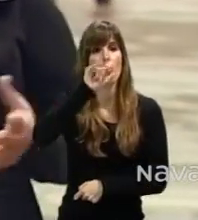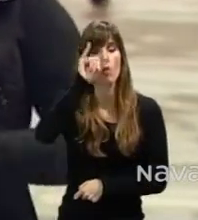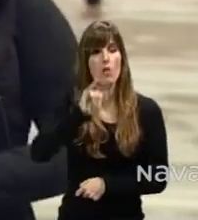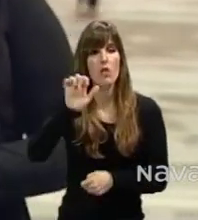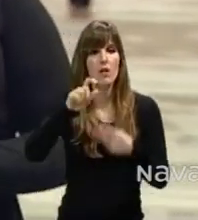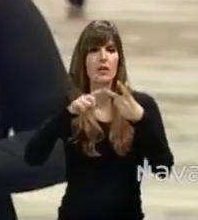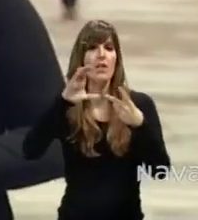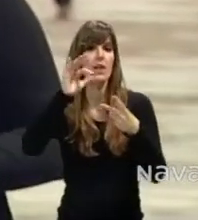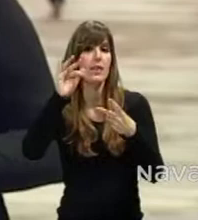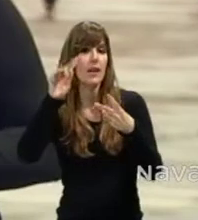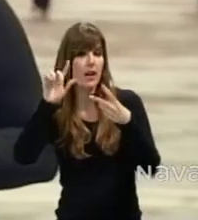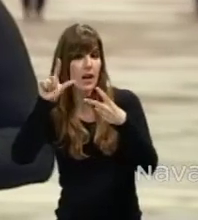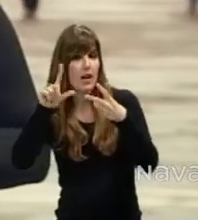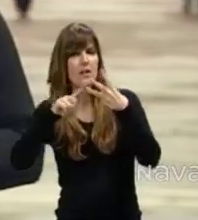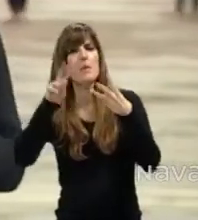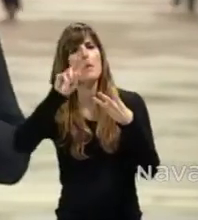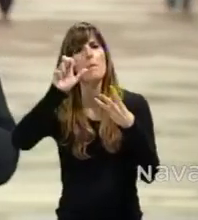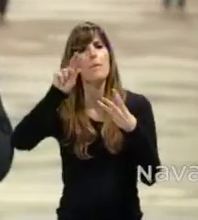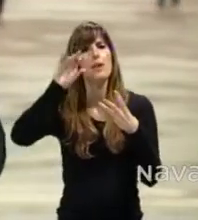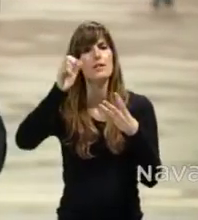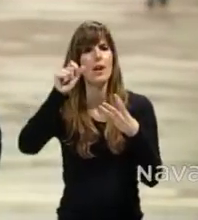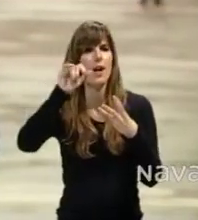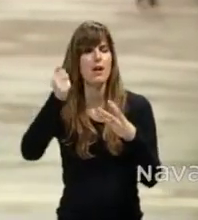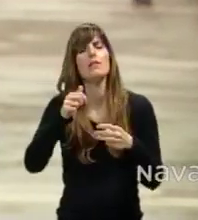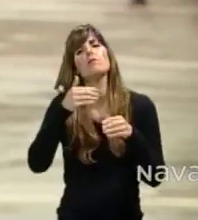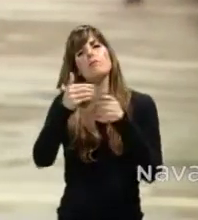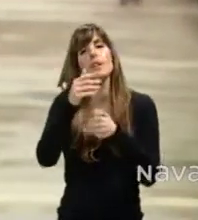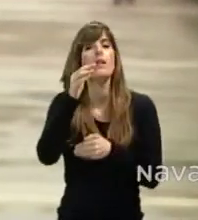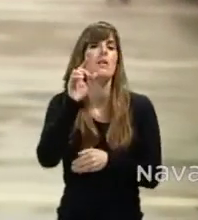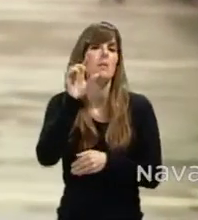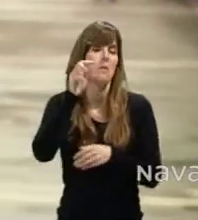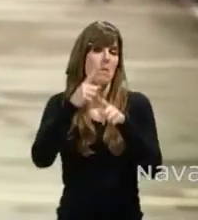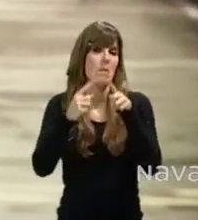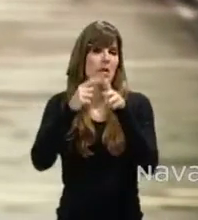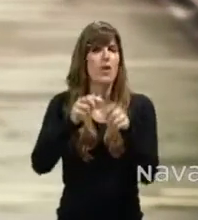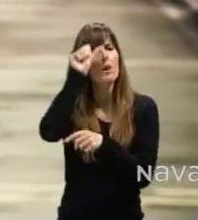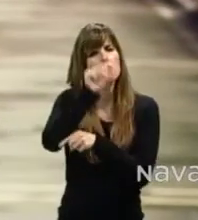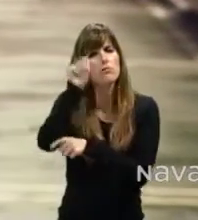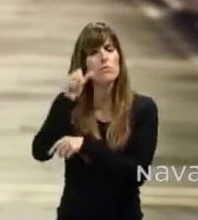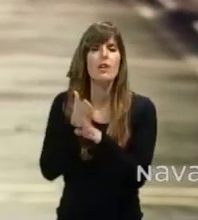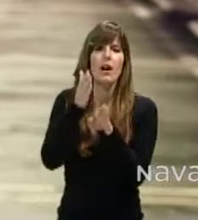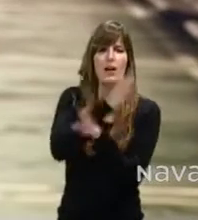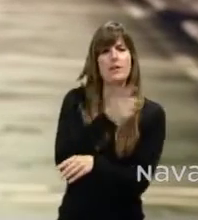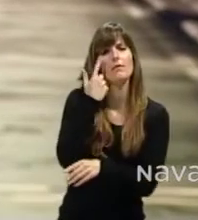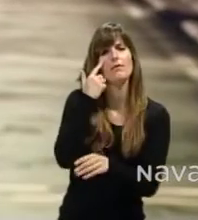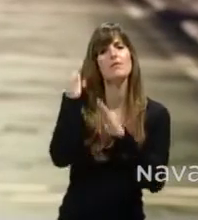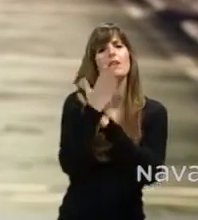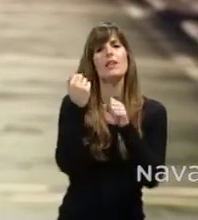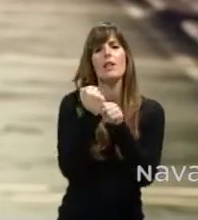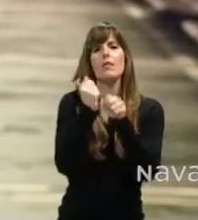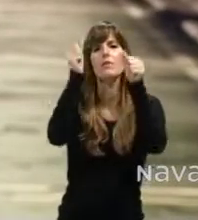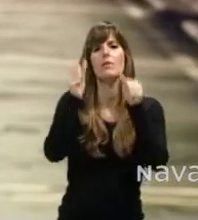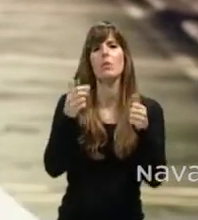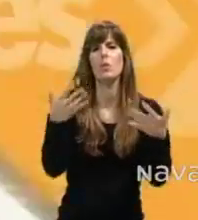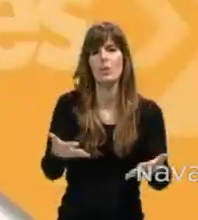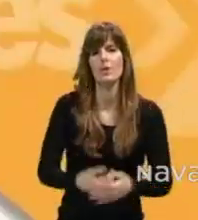Bersaria. Todo eso, como siempre, será en la próxima media hora, pero primero tenemos una cita obligada para ver qué nos cuenta nuestro tablón de anuncios.